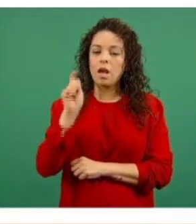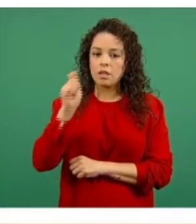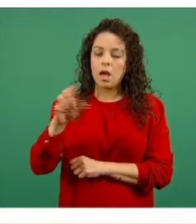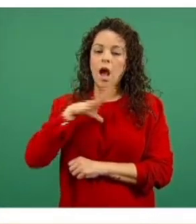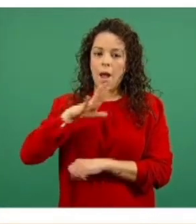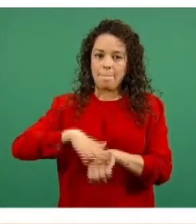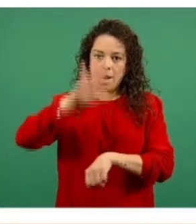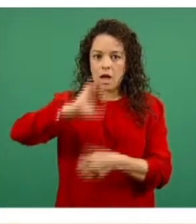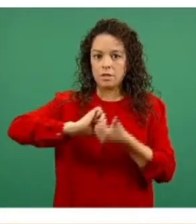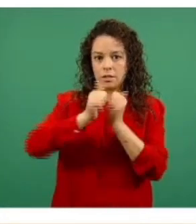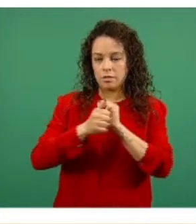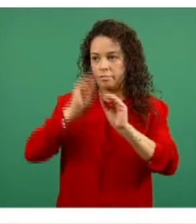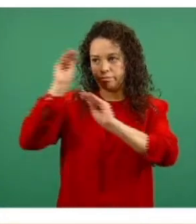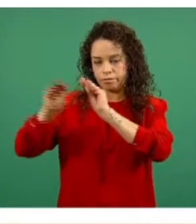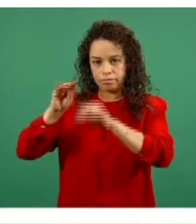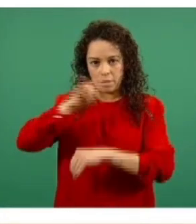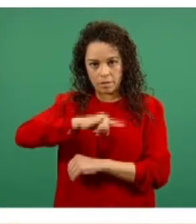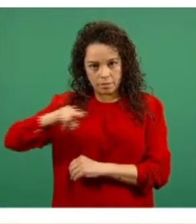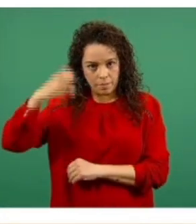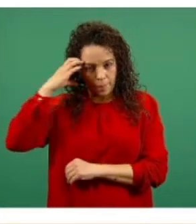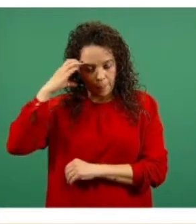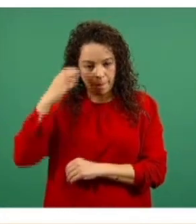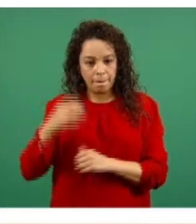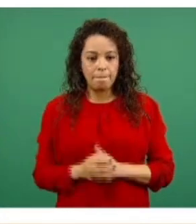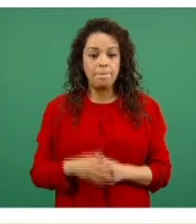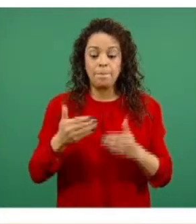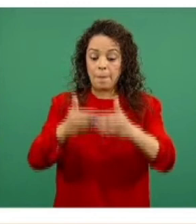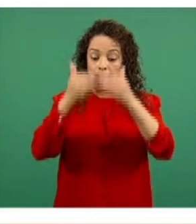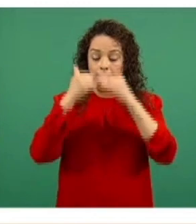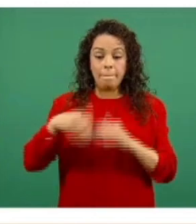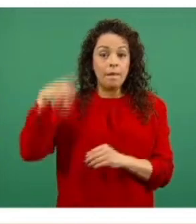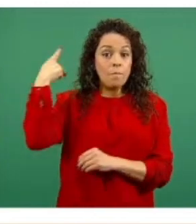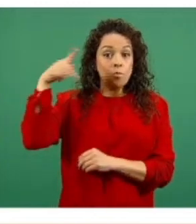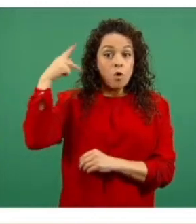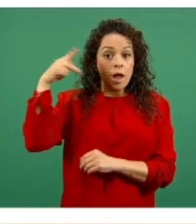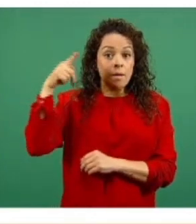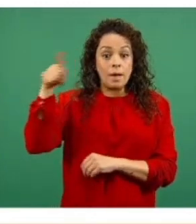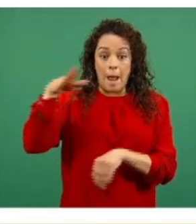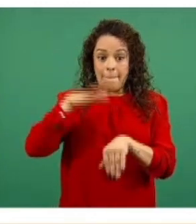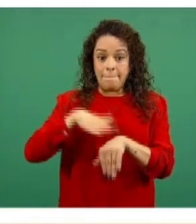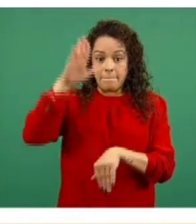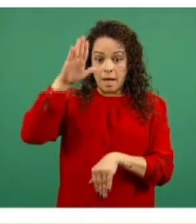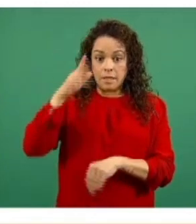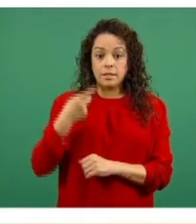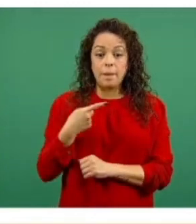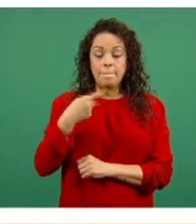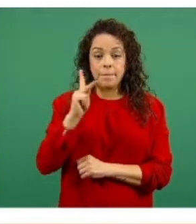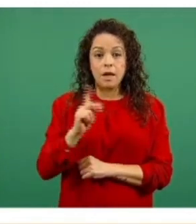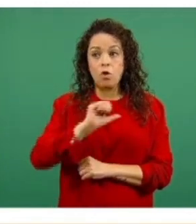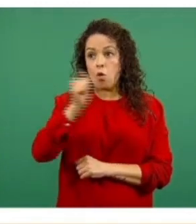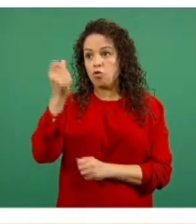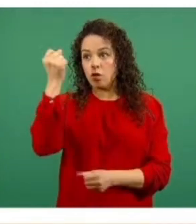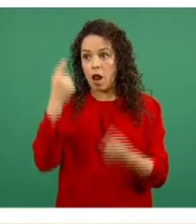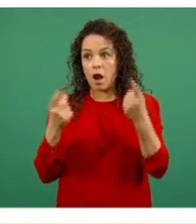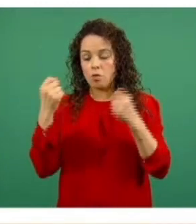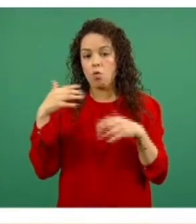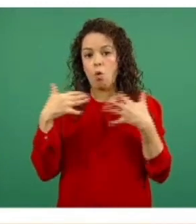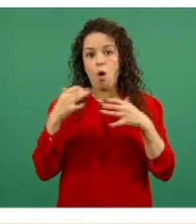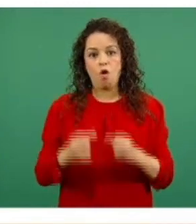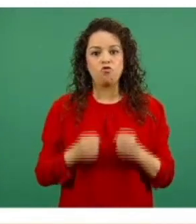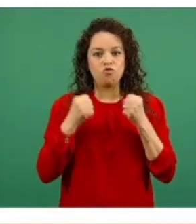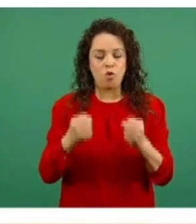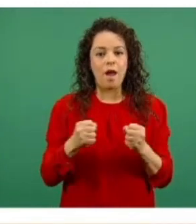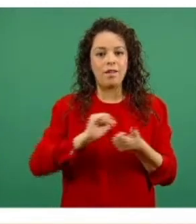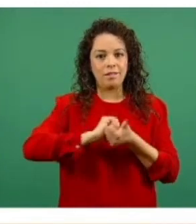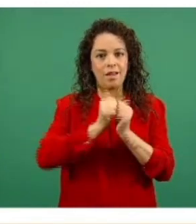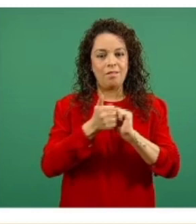El caso de Puebla quizá es de los mayores, aunque hay algunos otros donde también el crecimiento es muy importante. En